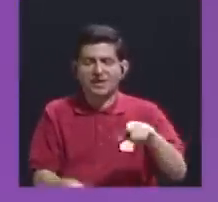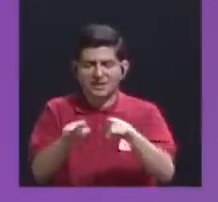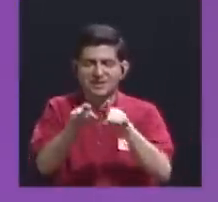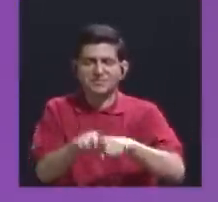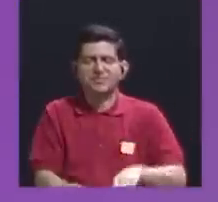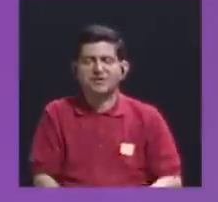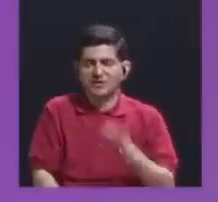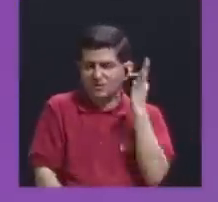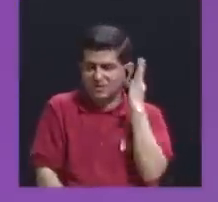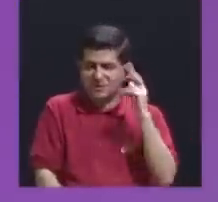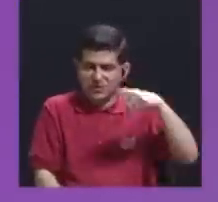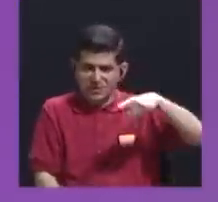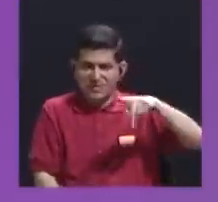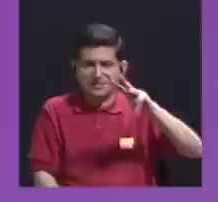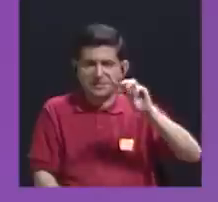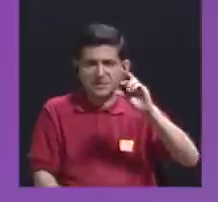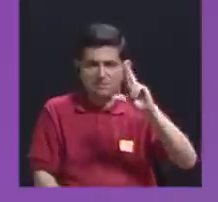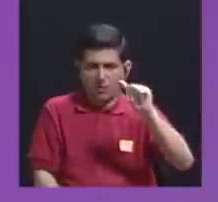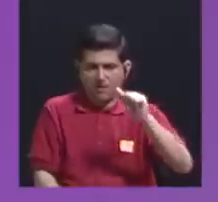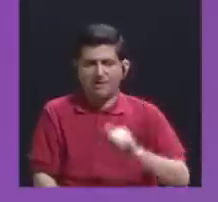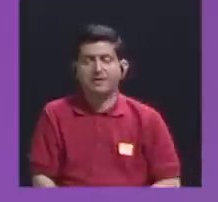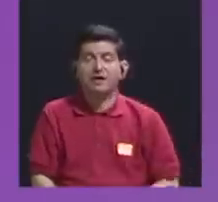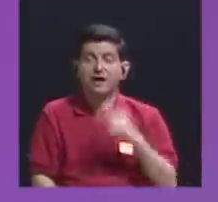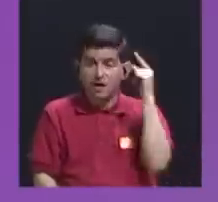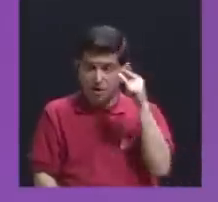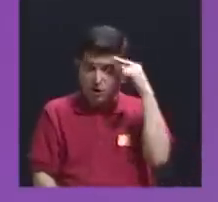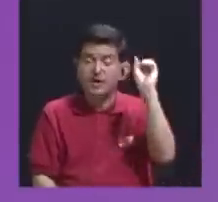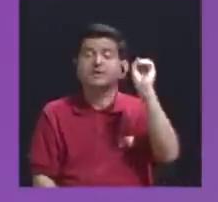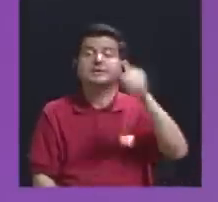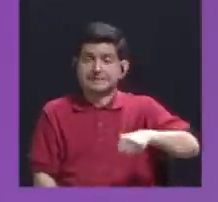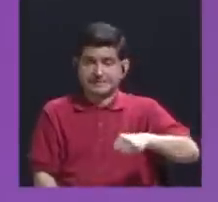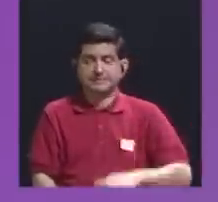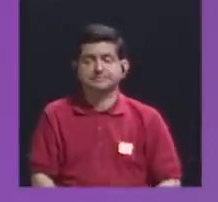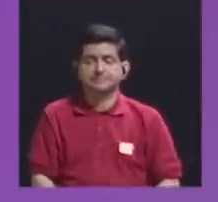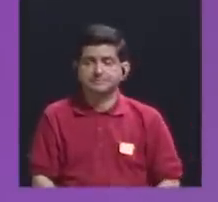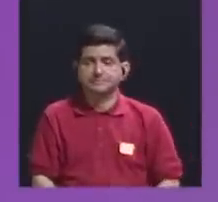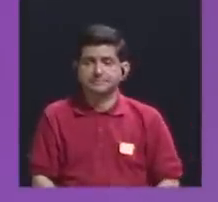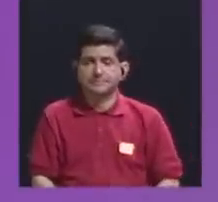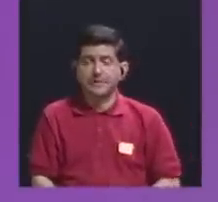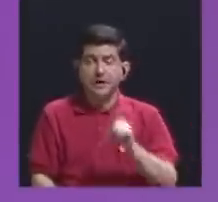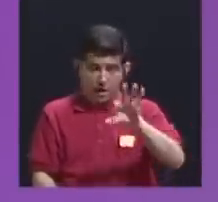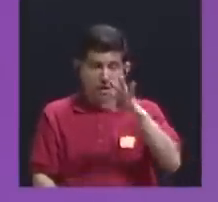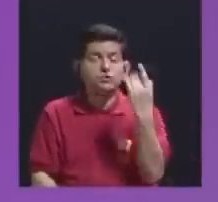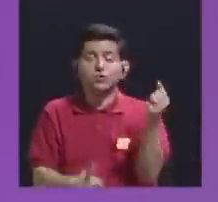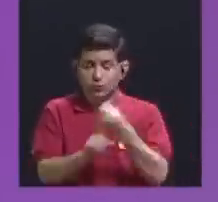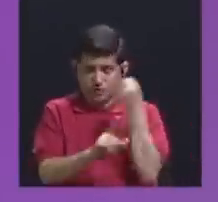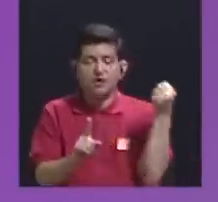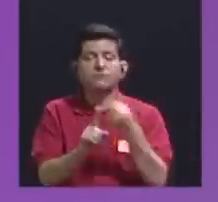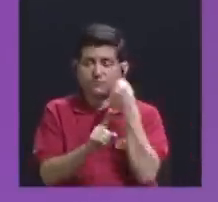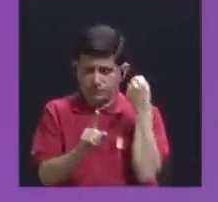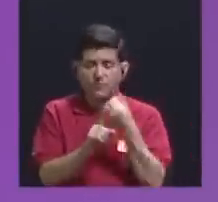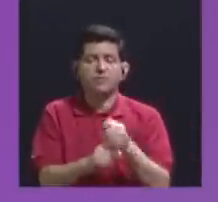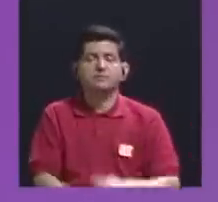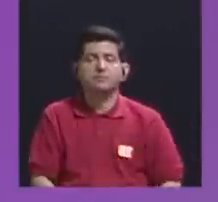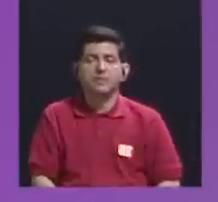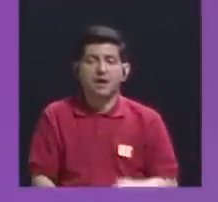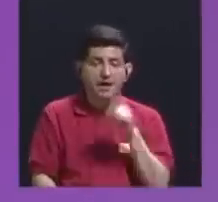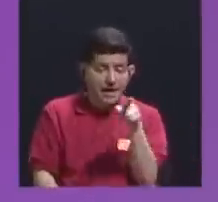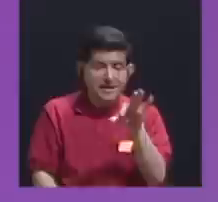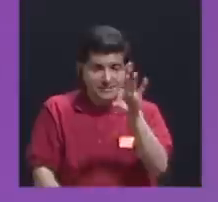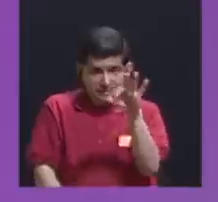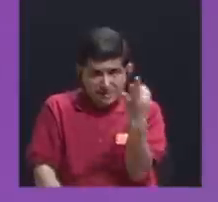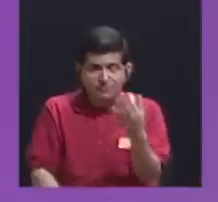patricia este por por supuesto e indiscutiblemente es una forma de violencia porque es una forma